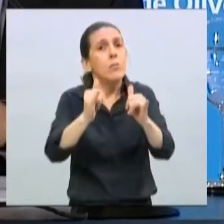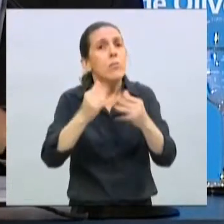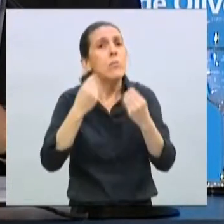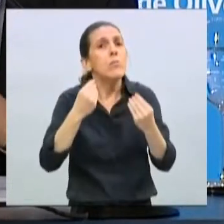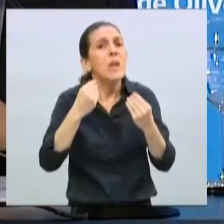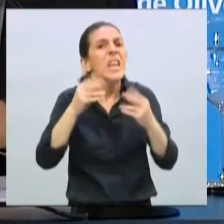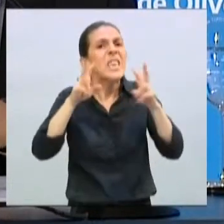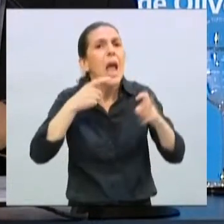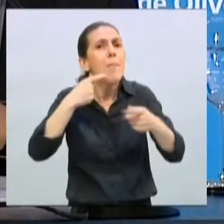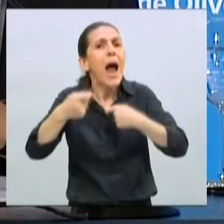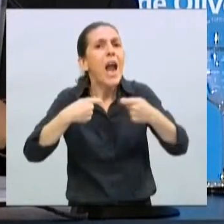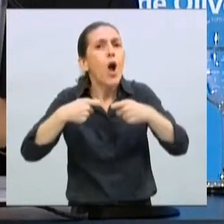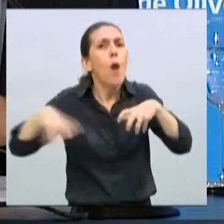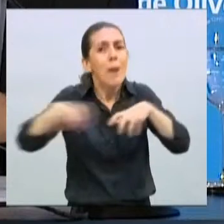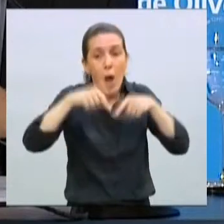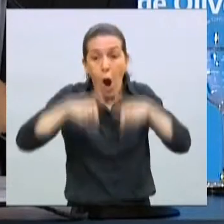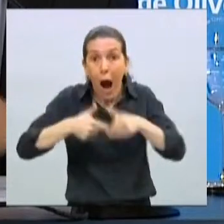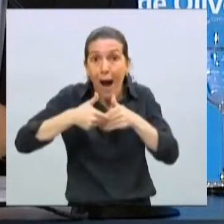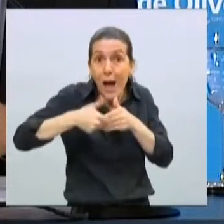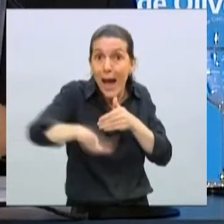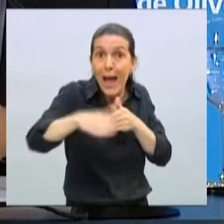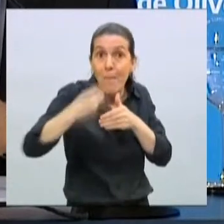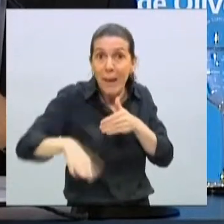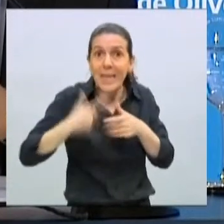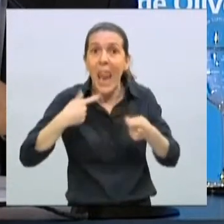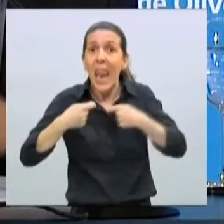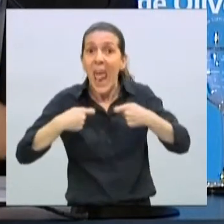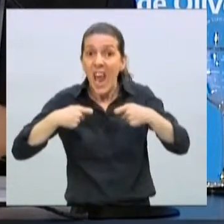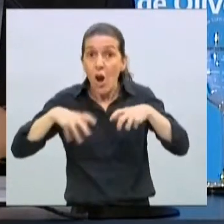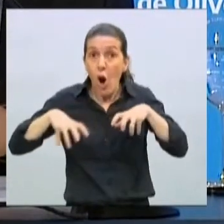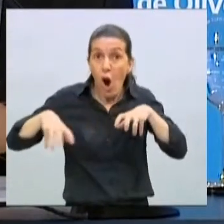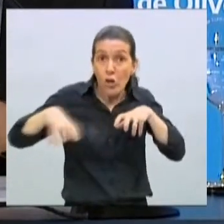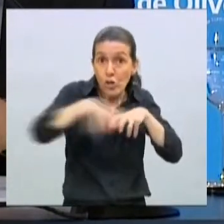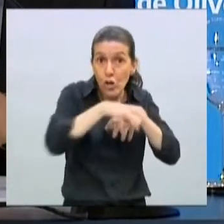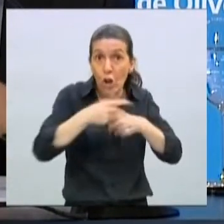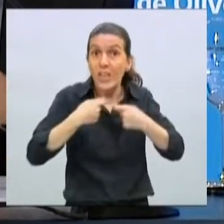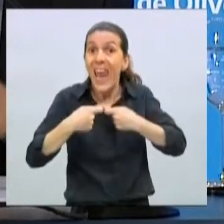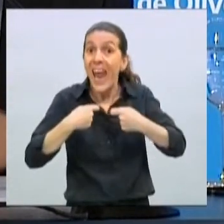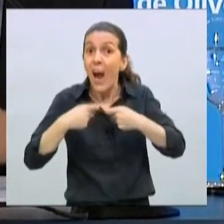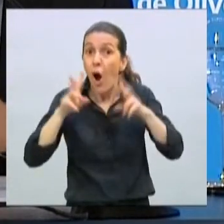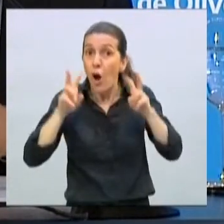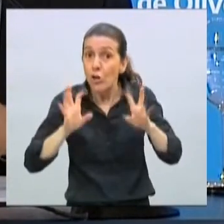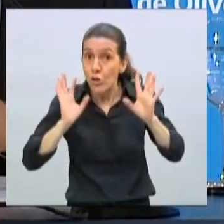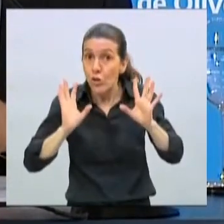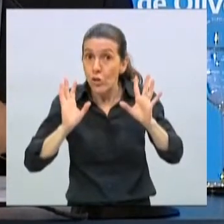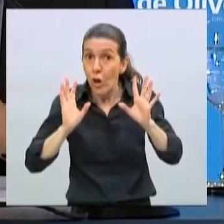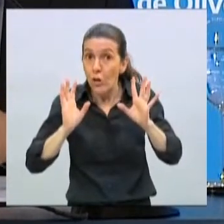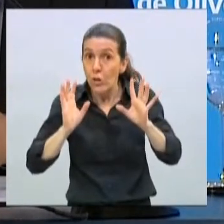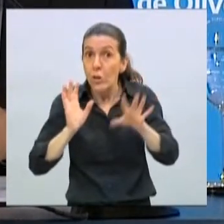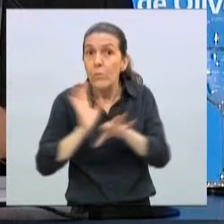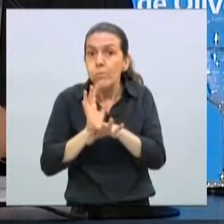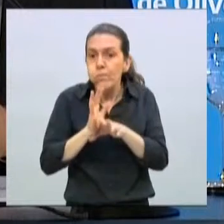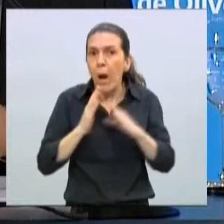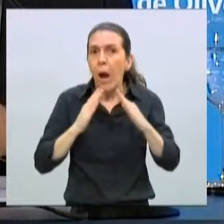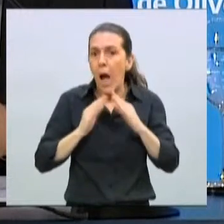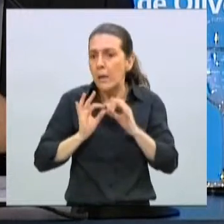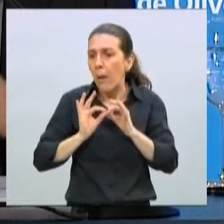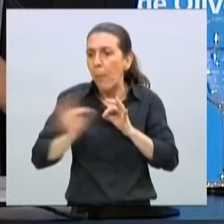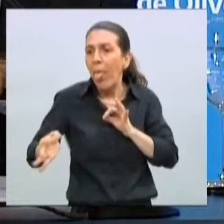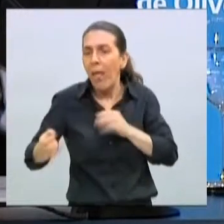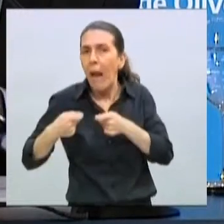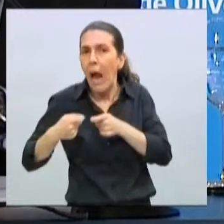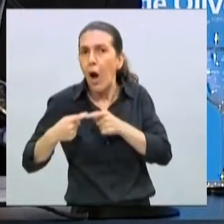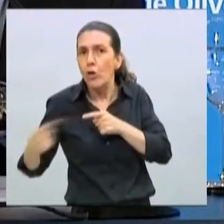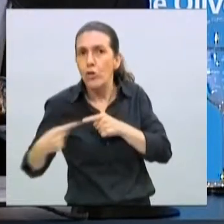al comercio a partir de ahora. El comercio va a ser de cercanía, barrial,